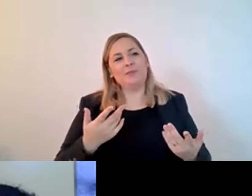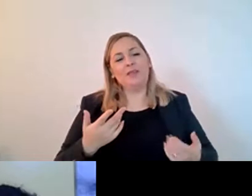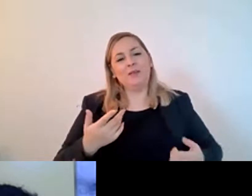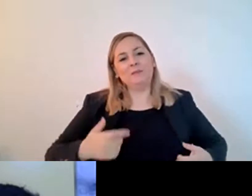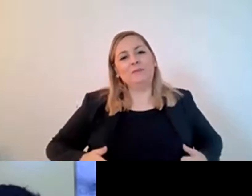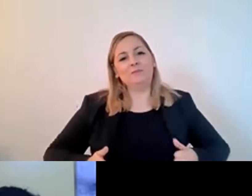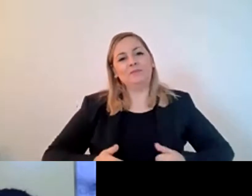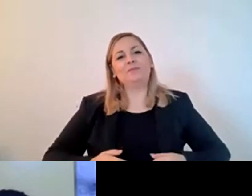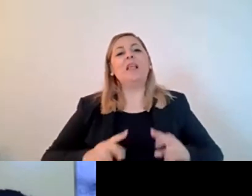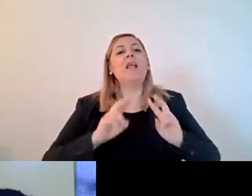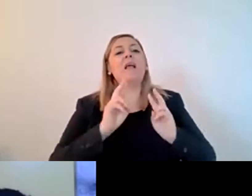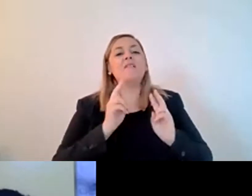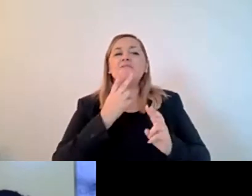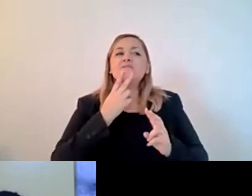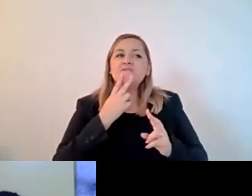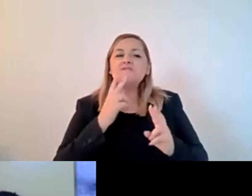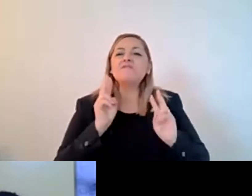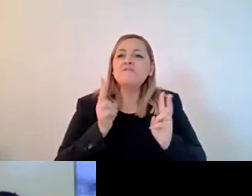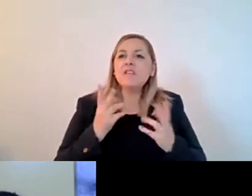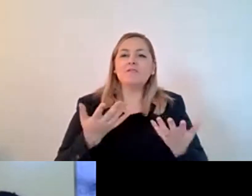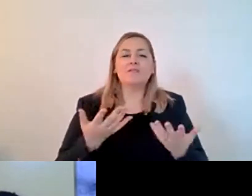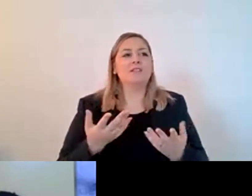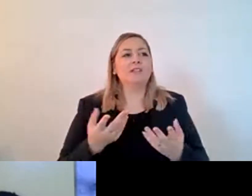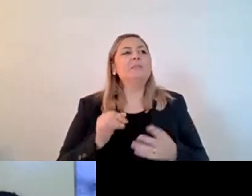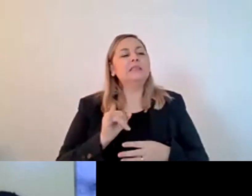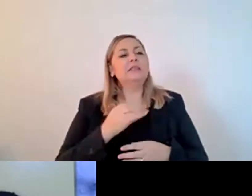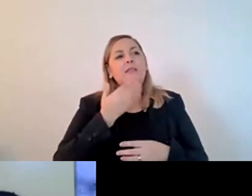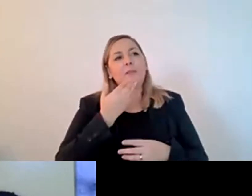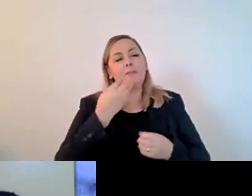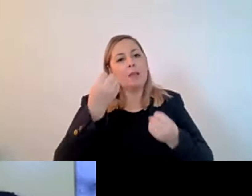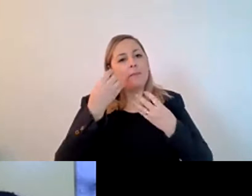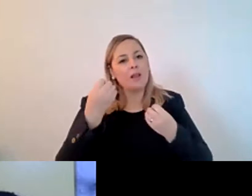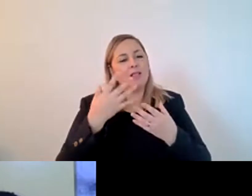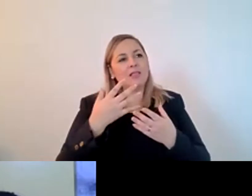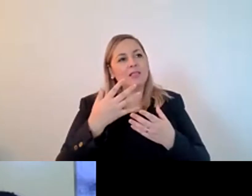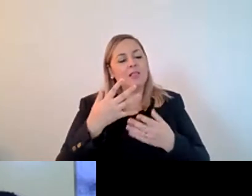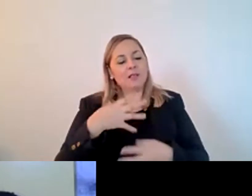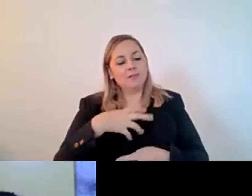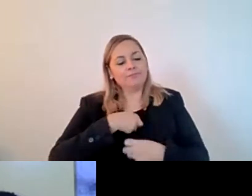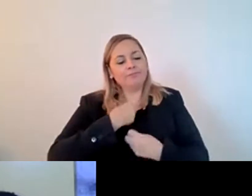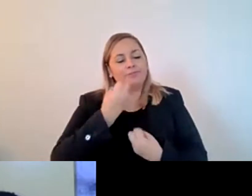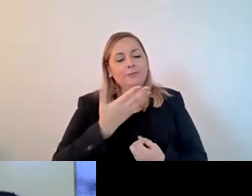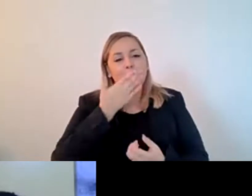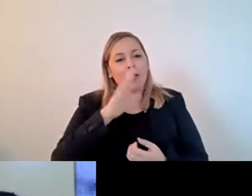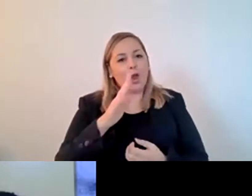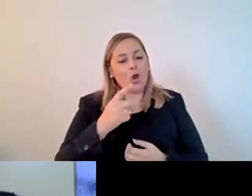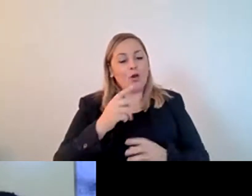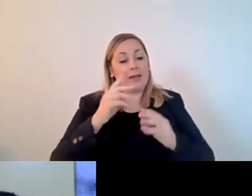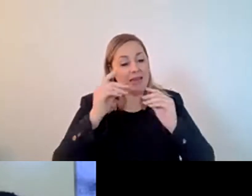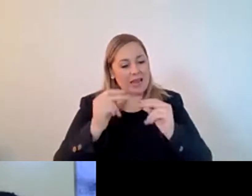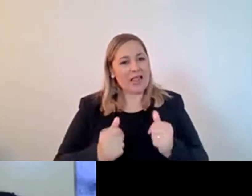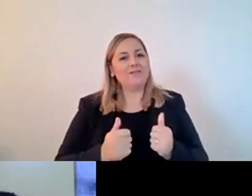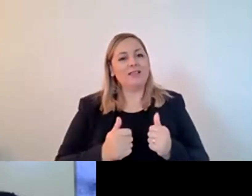A vivir con él. Sí, y además uno aprende a sacar como lo mejor de uno y las